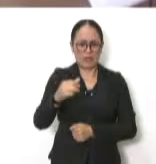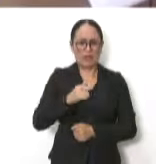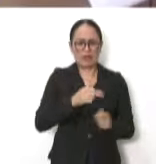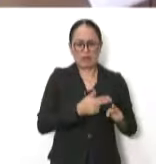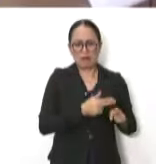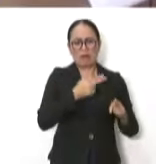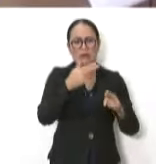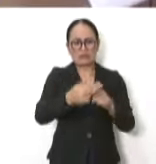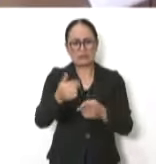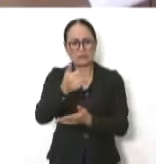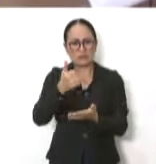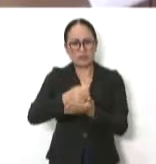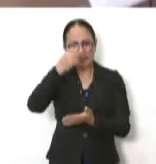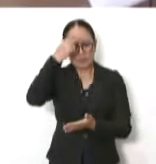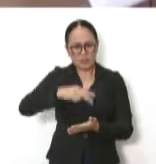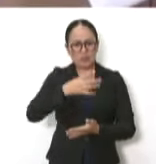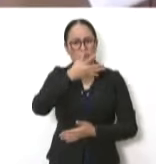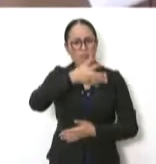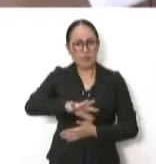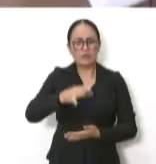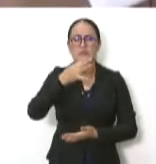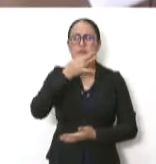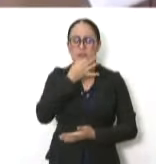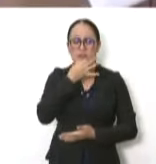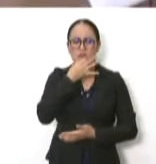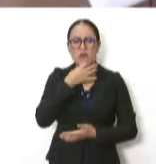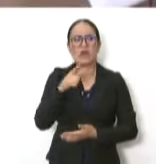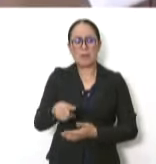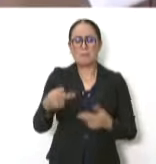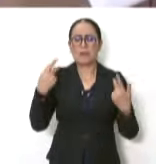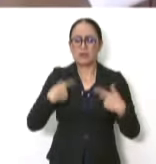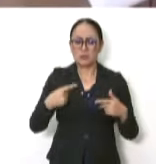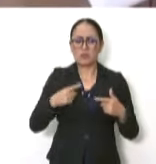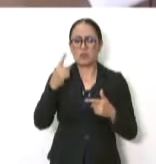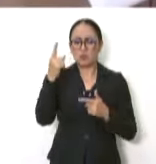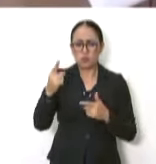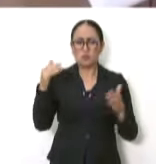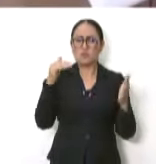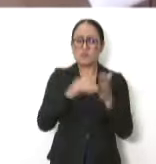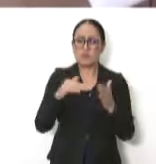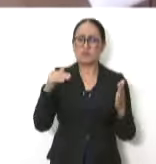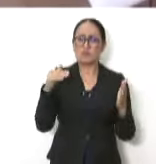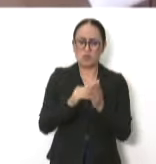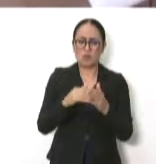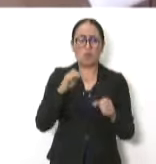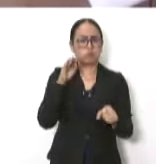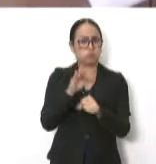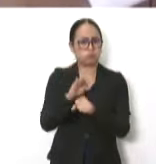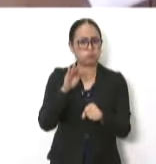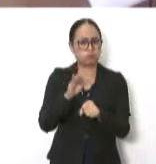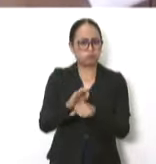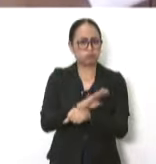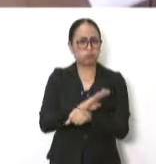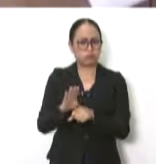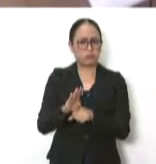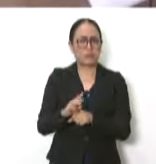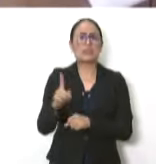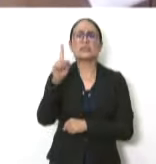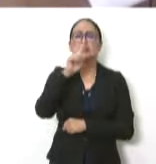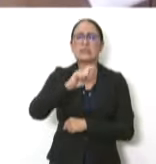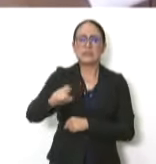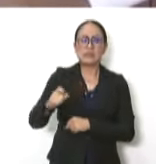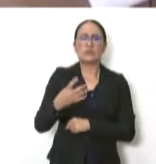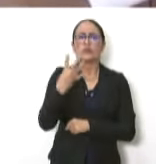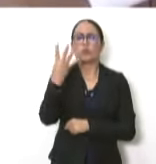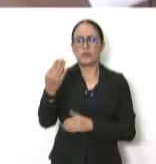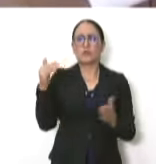solo 10 minutos, beneficiando a más de 1.5 millones de habitantes, a los más de 104 mil vehículos